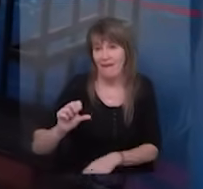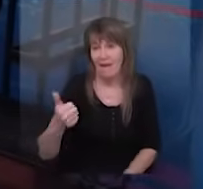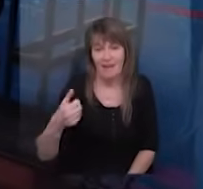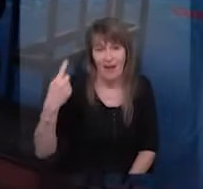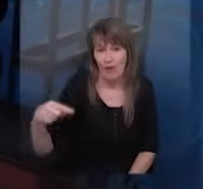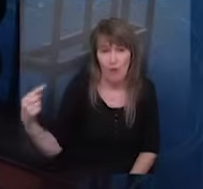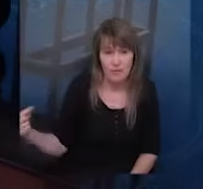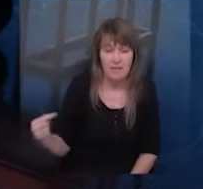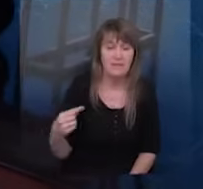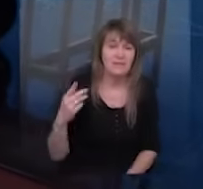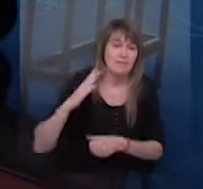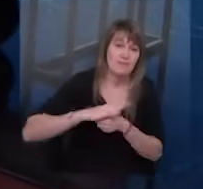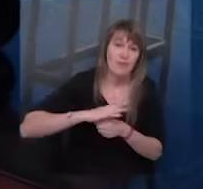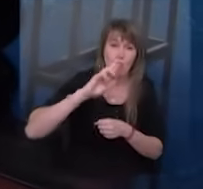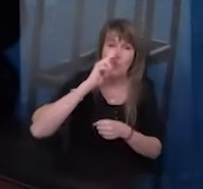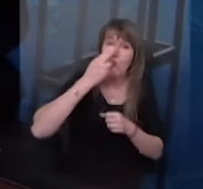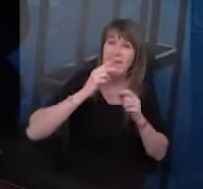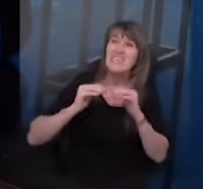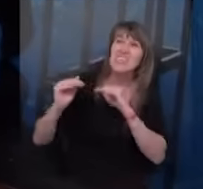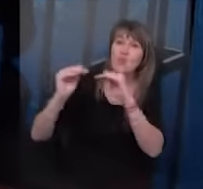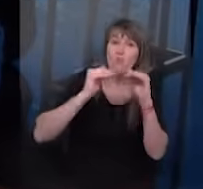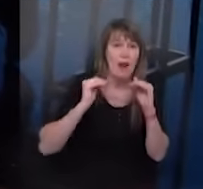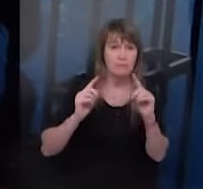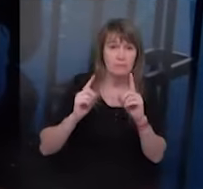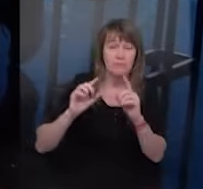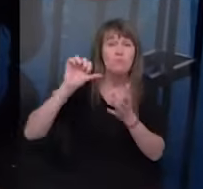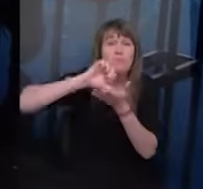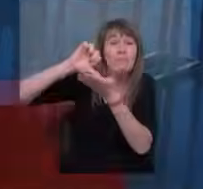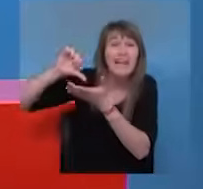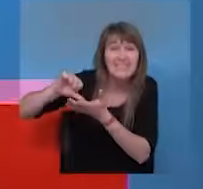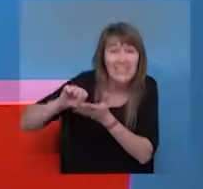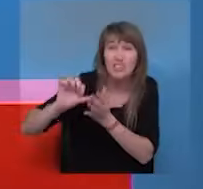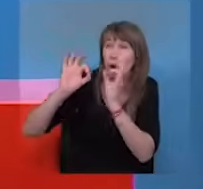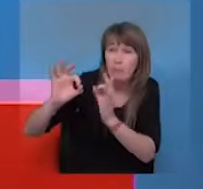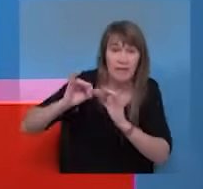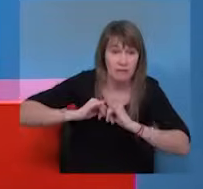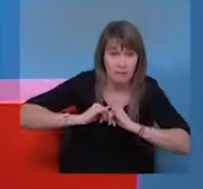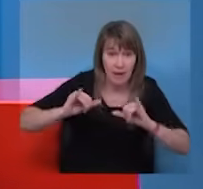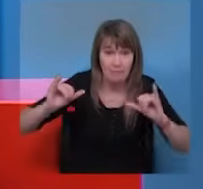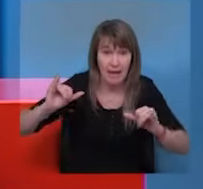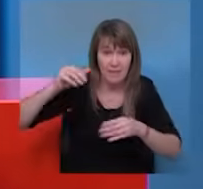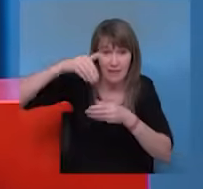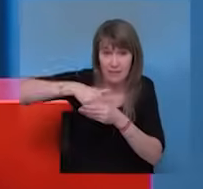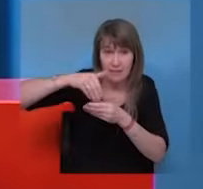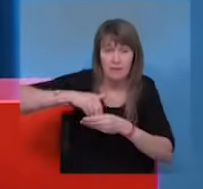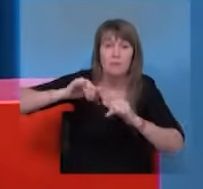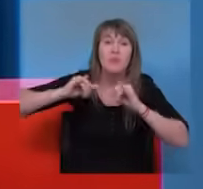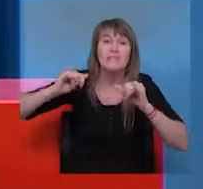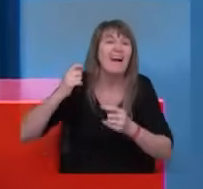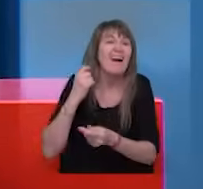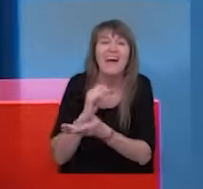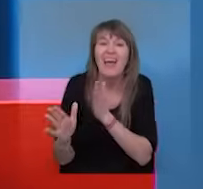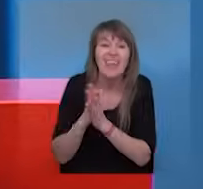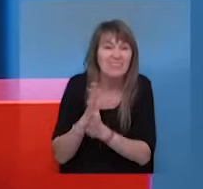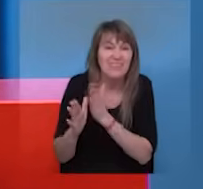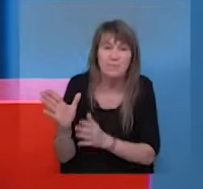que Uruguay sea igual que el mundo en el mundo cuando hay campaña electoral la publicidad es gratuita para los